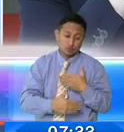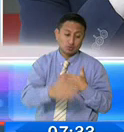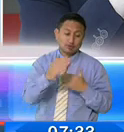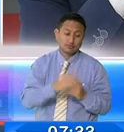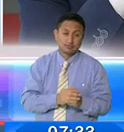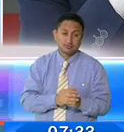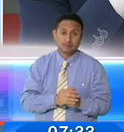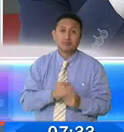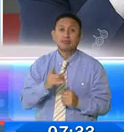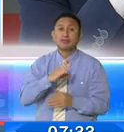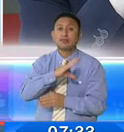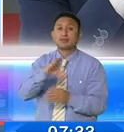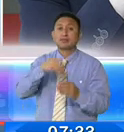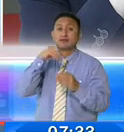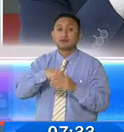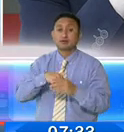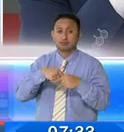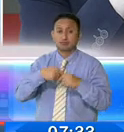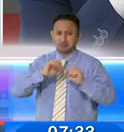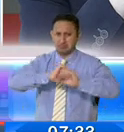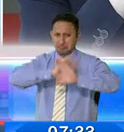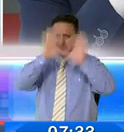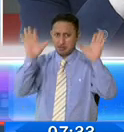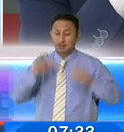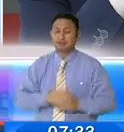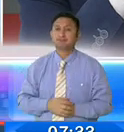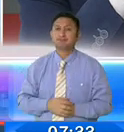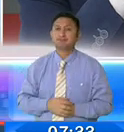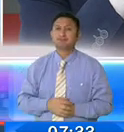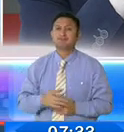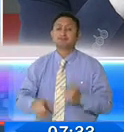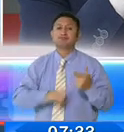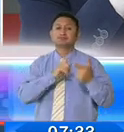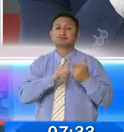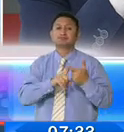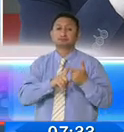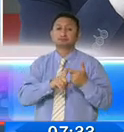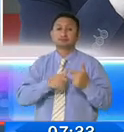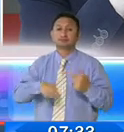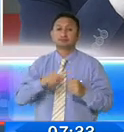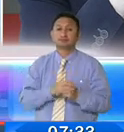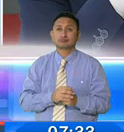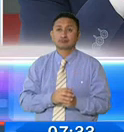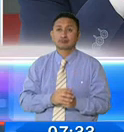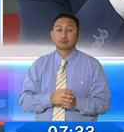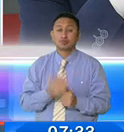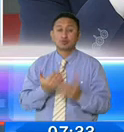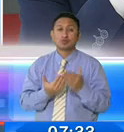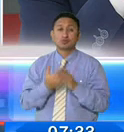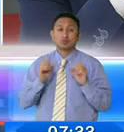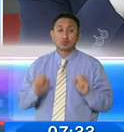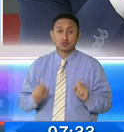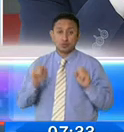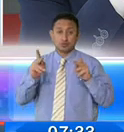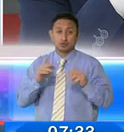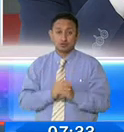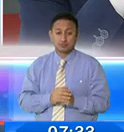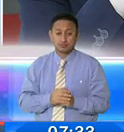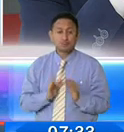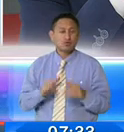los fondos de una manera transparente. En segundo lugar, un eje de generación de oportunidades. ¿Cómo vamos a